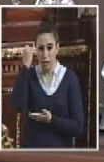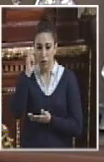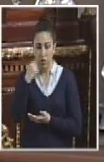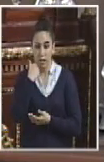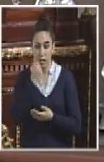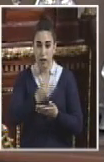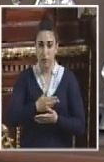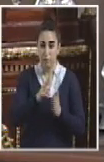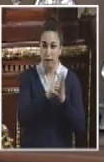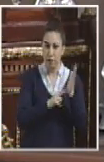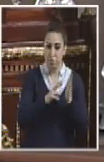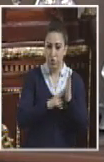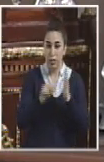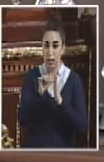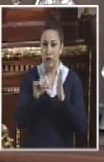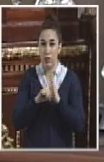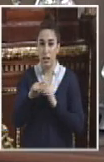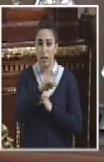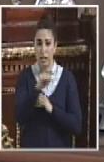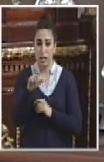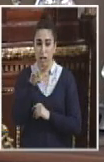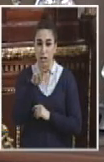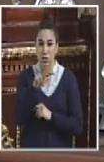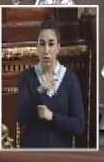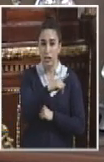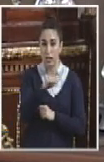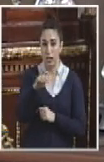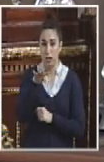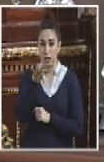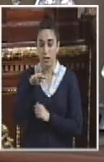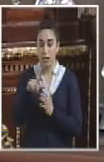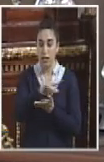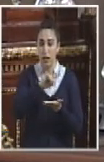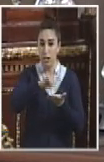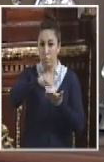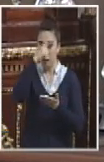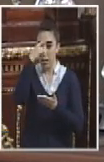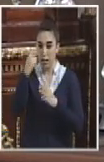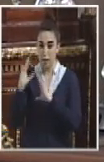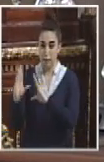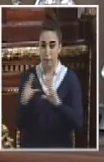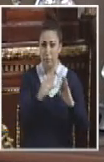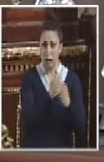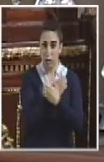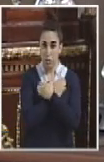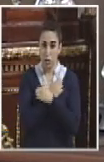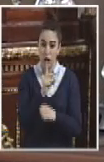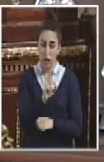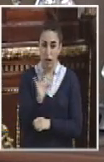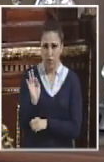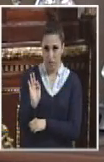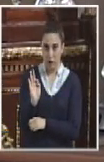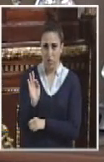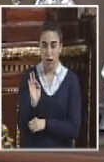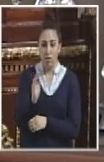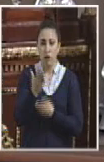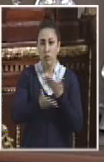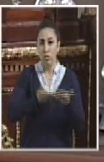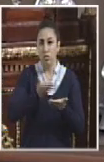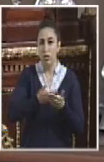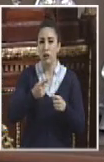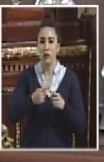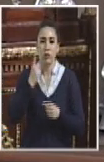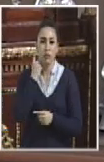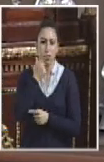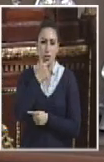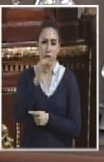el que se modifican los artículos 118 y 119 de la Ley de Educación del Distrito Federal, suscrita por el diputado Eleazar